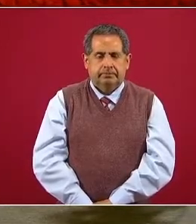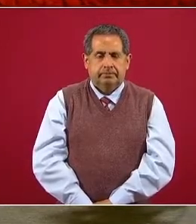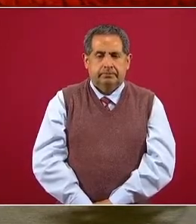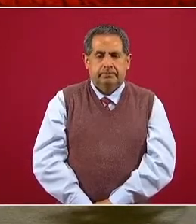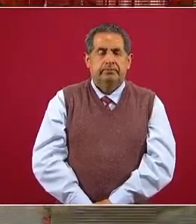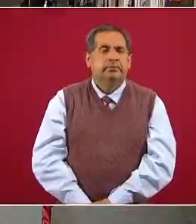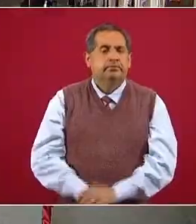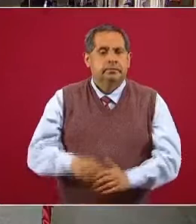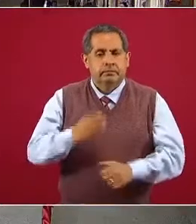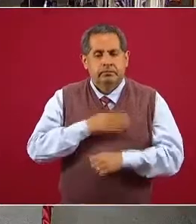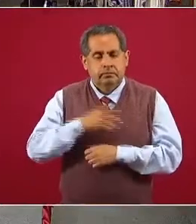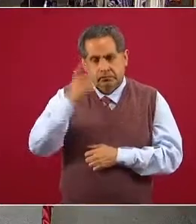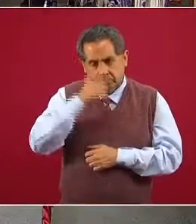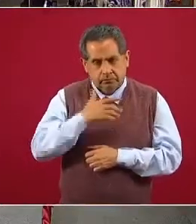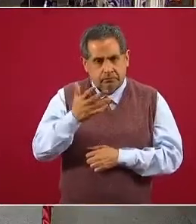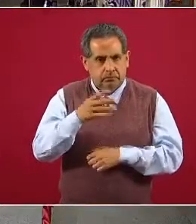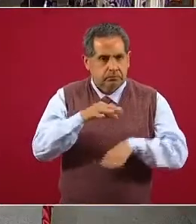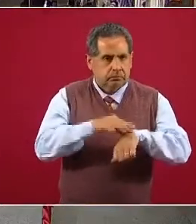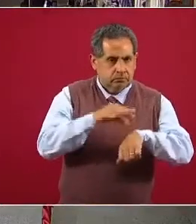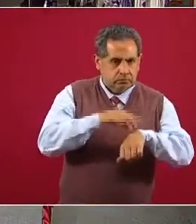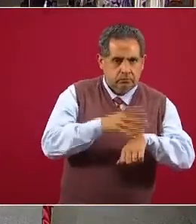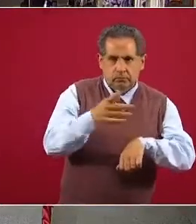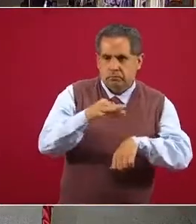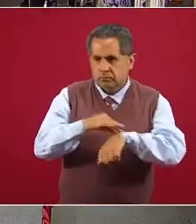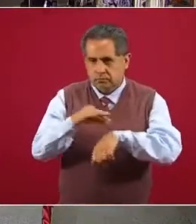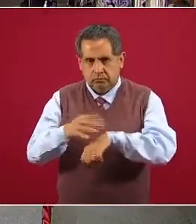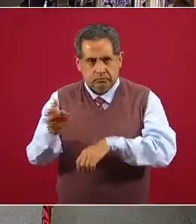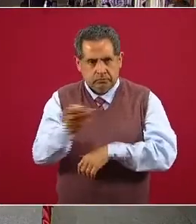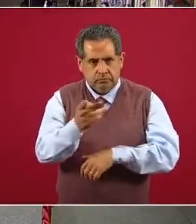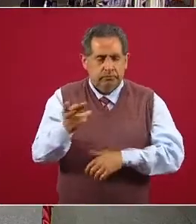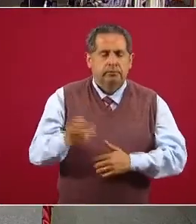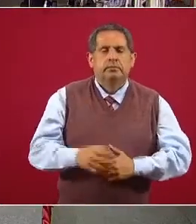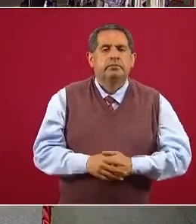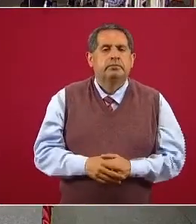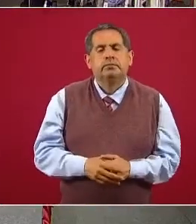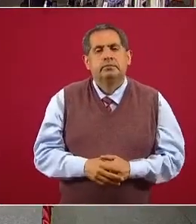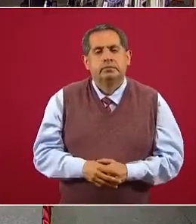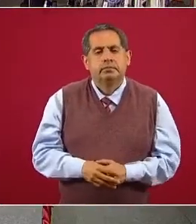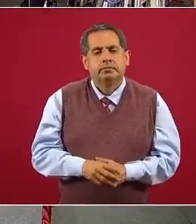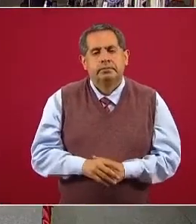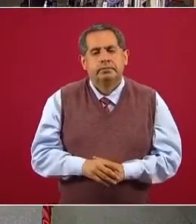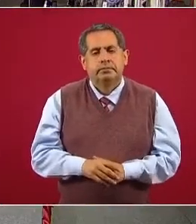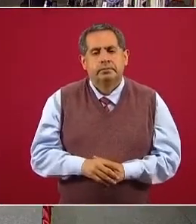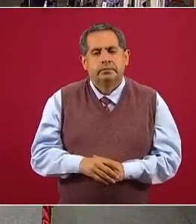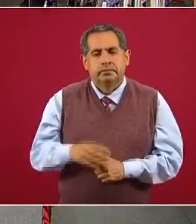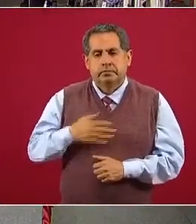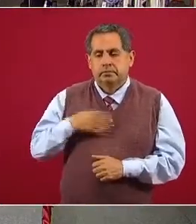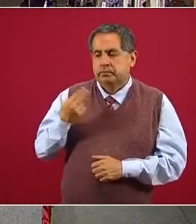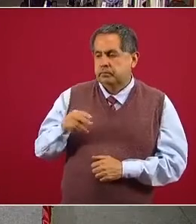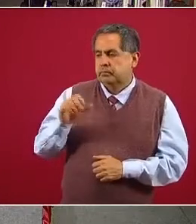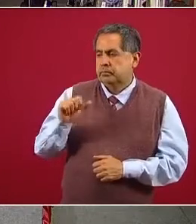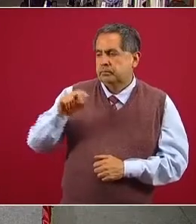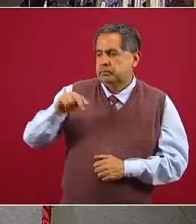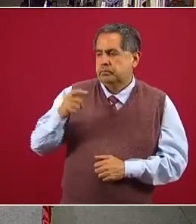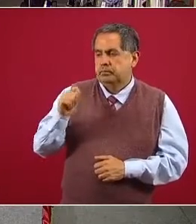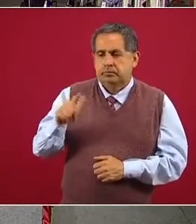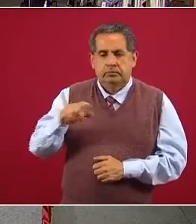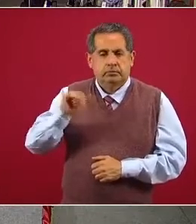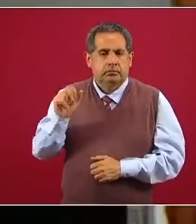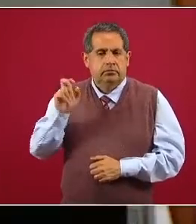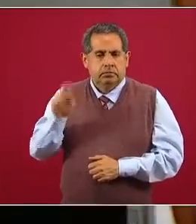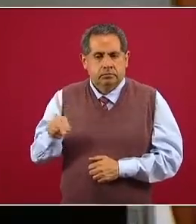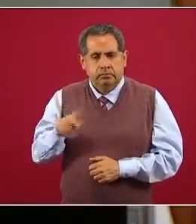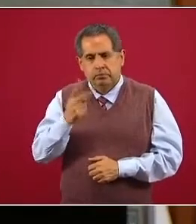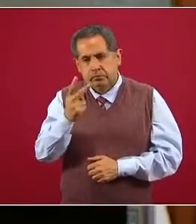buenas noches dr buenas noches doctor cortés ángel con sánchez del arsenal punto net